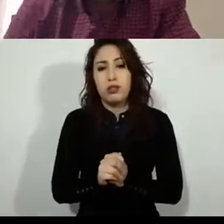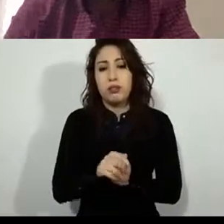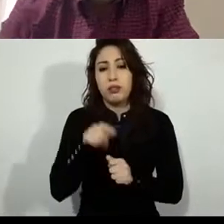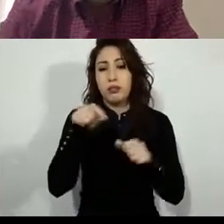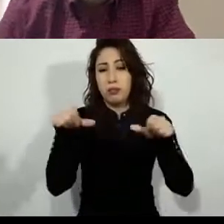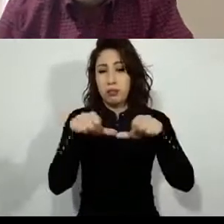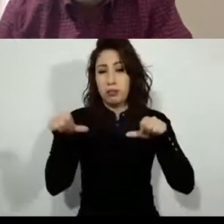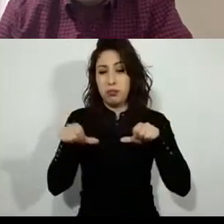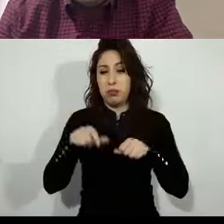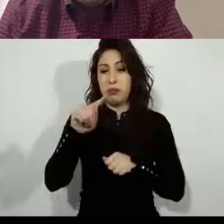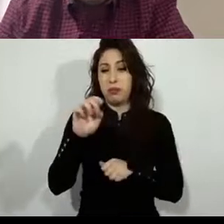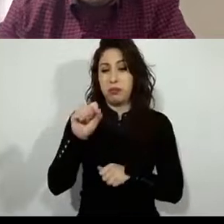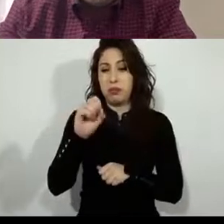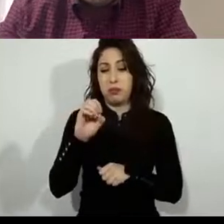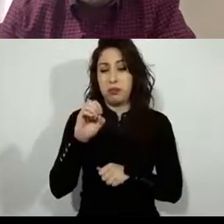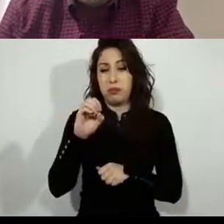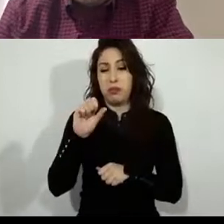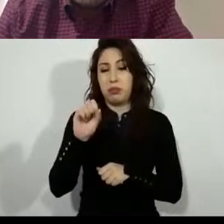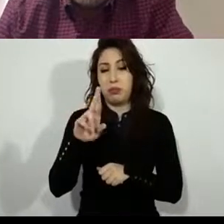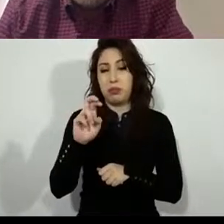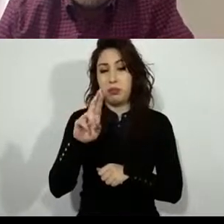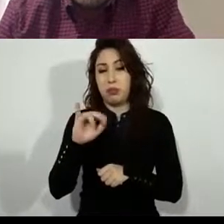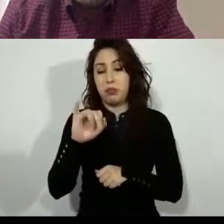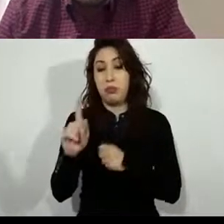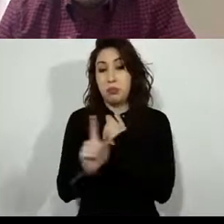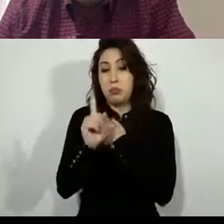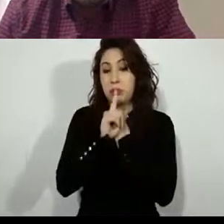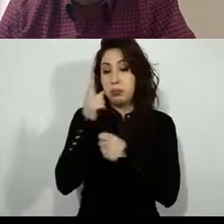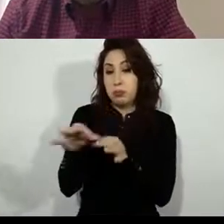operaciones para cumplir con todos los compromisos.